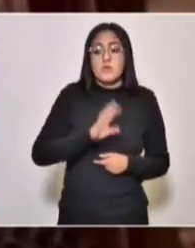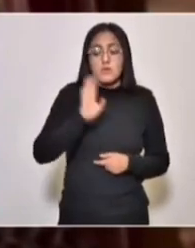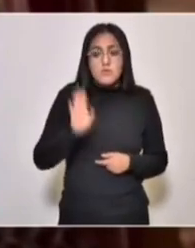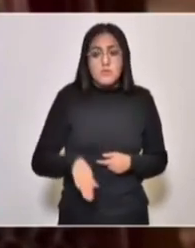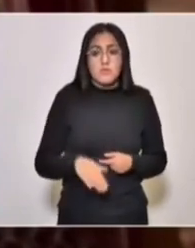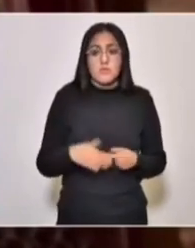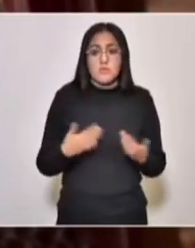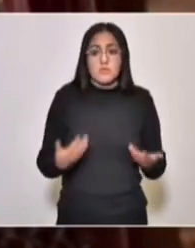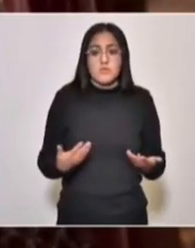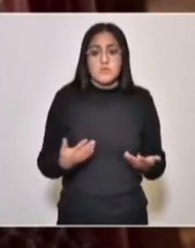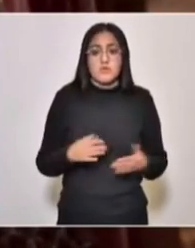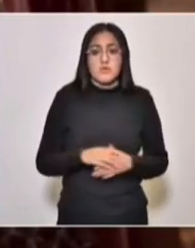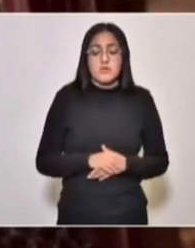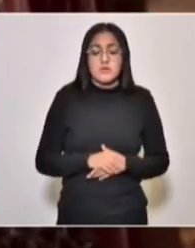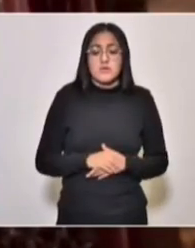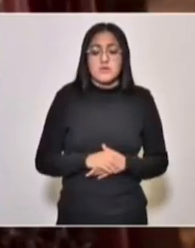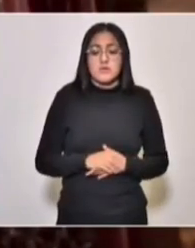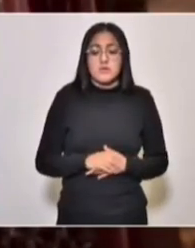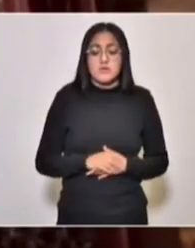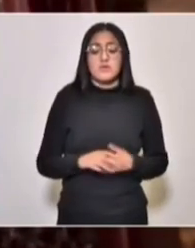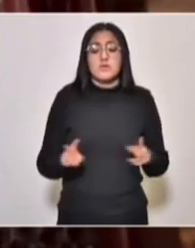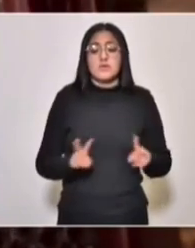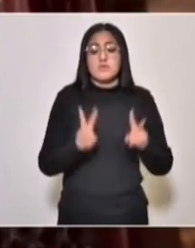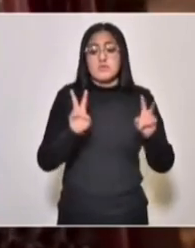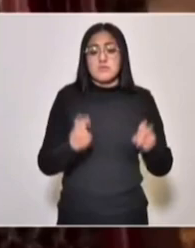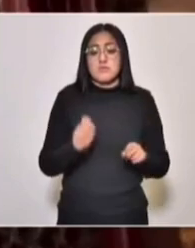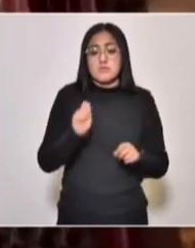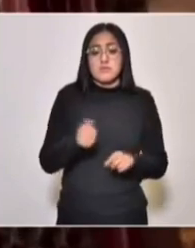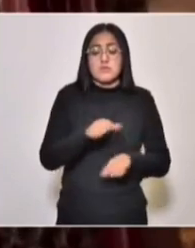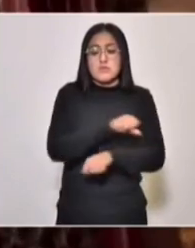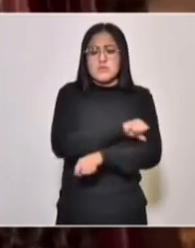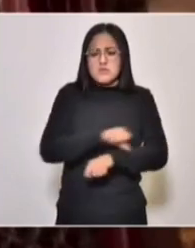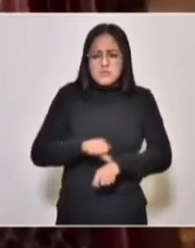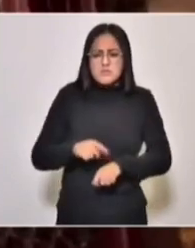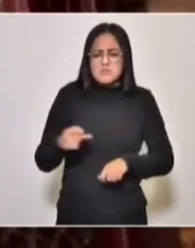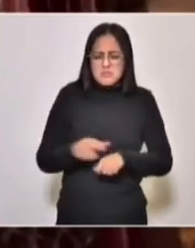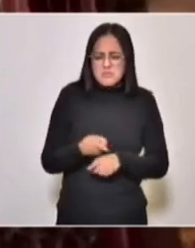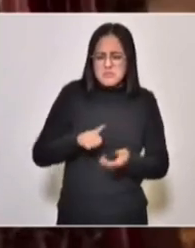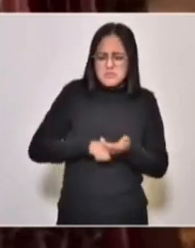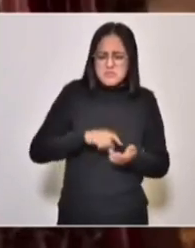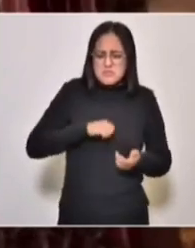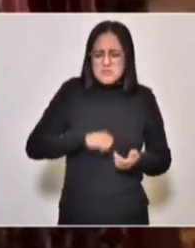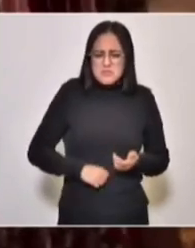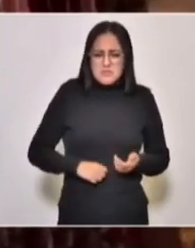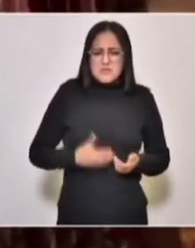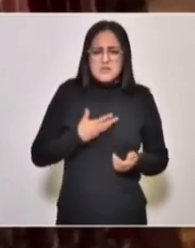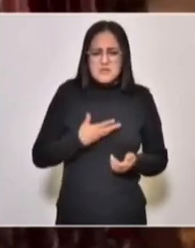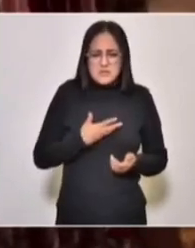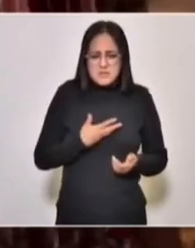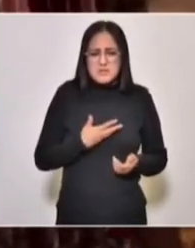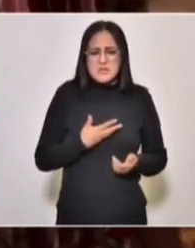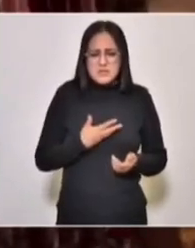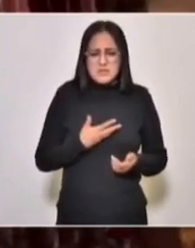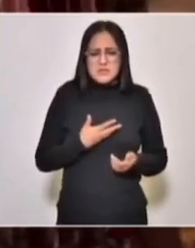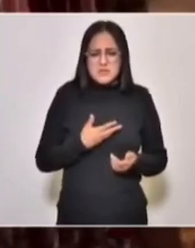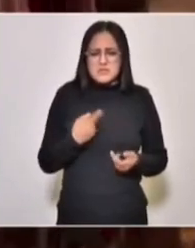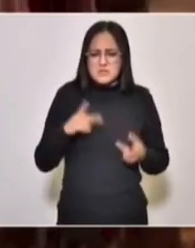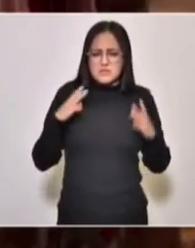falleció? El tema de la cirugía que llevaba en su